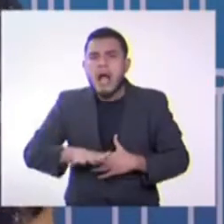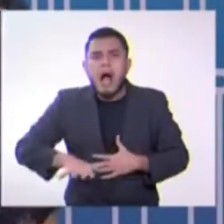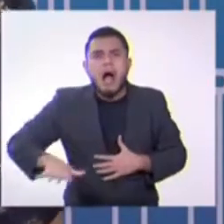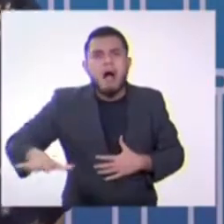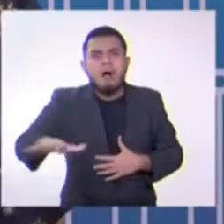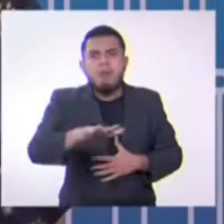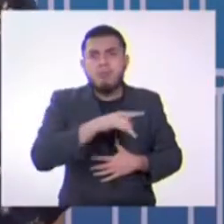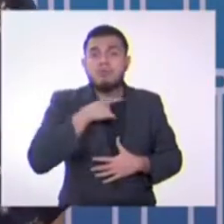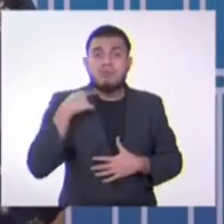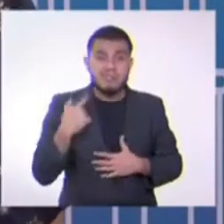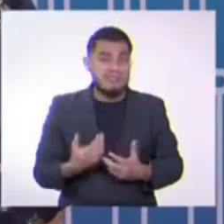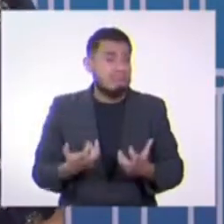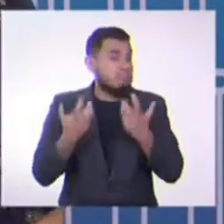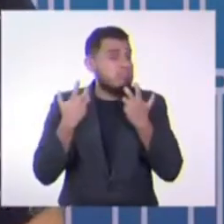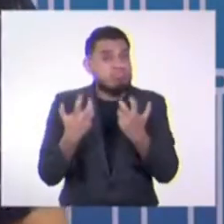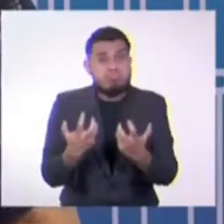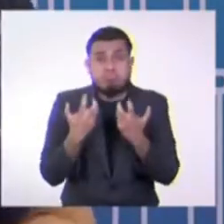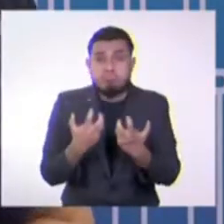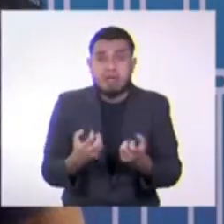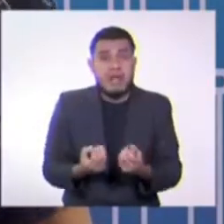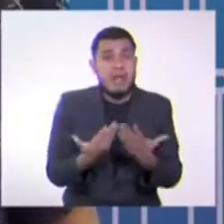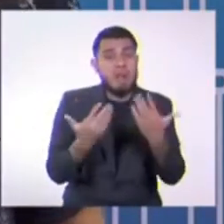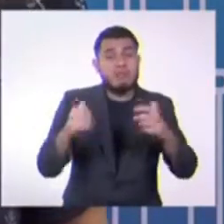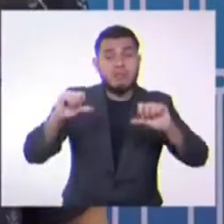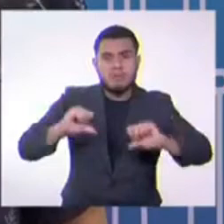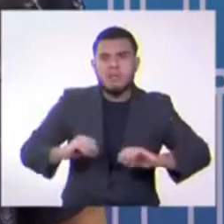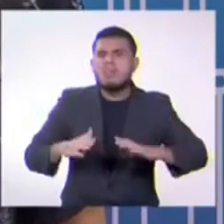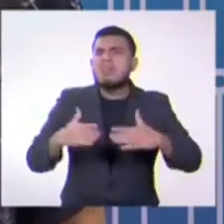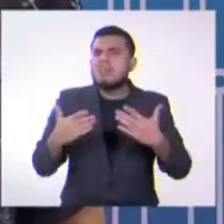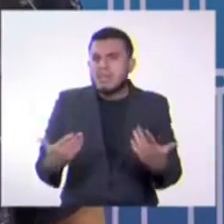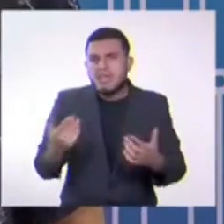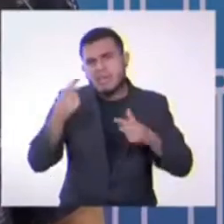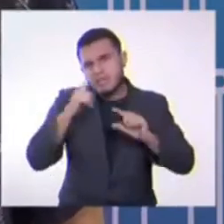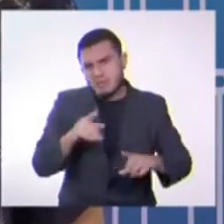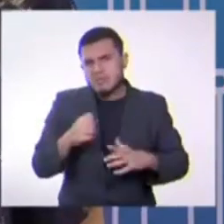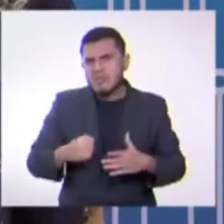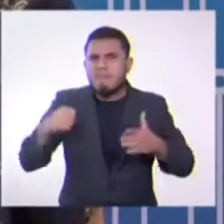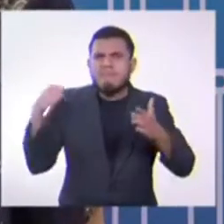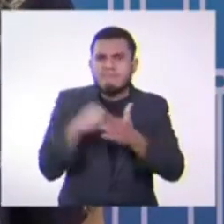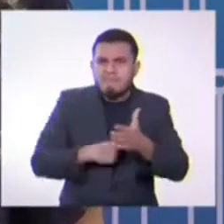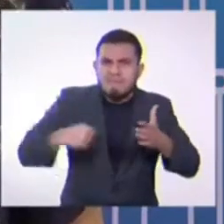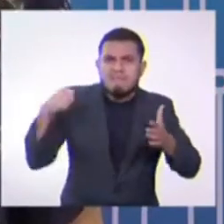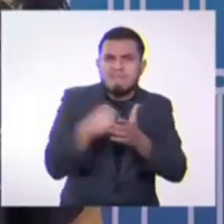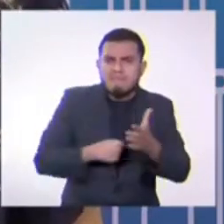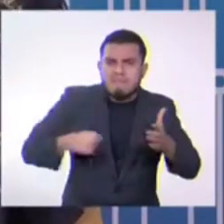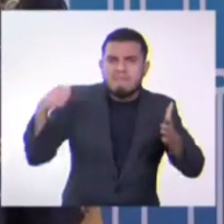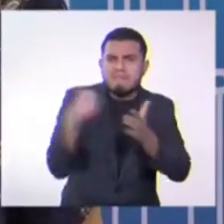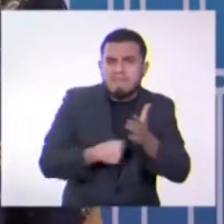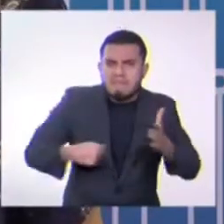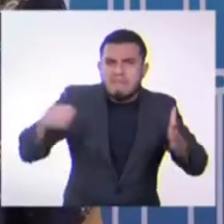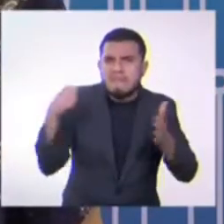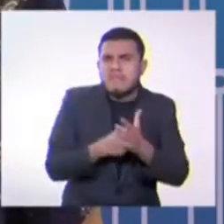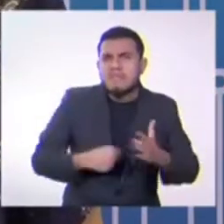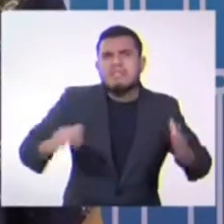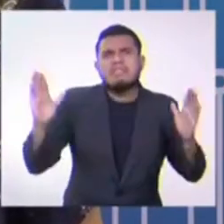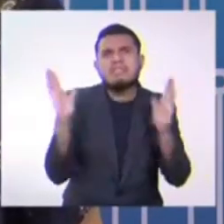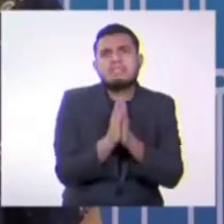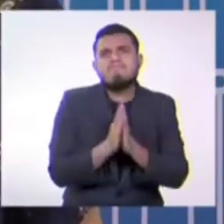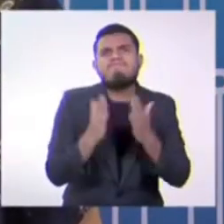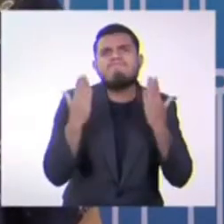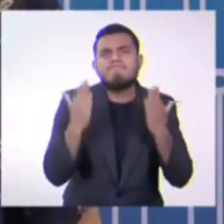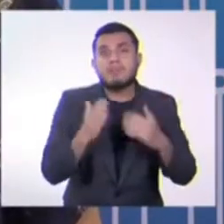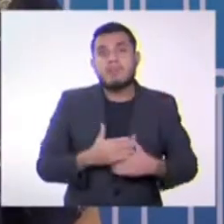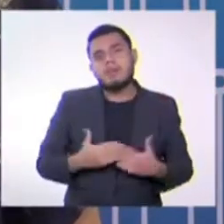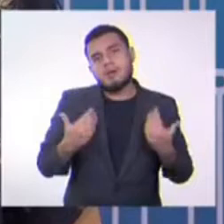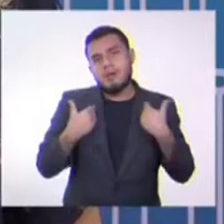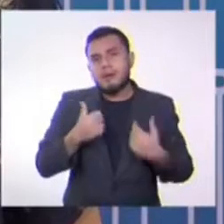Repercusiones hubo varias. ¿Y qué es lo que se ha venido peleando, qué es lo que se ha venido exigiendo. Nada más es la tenencia de